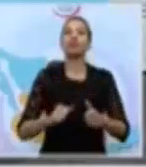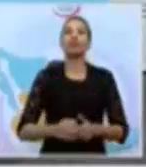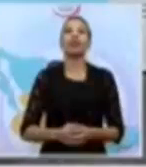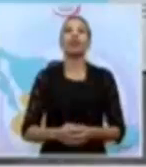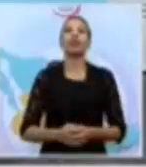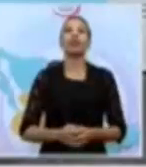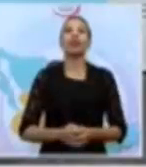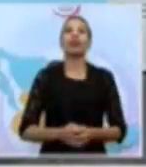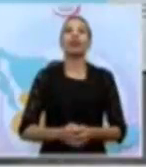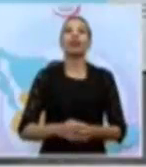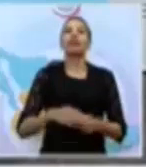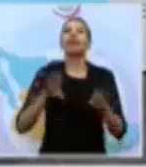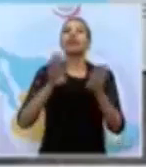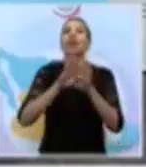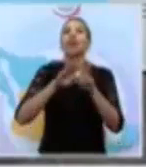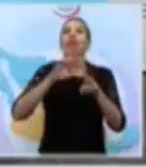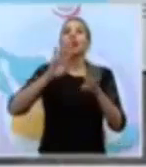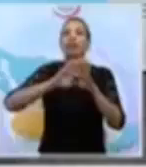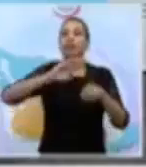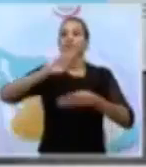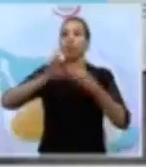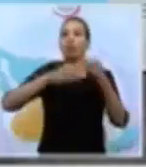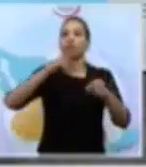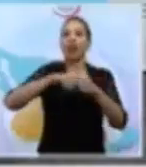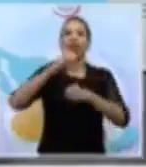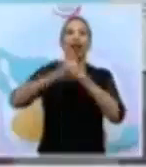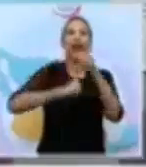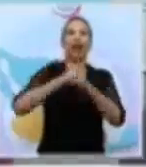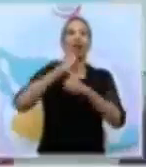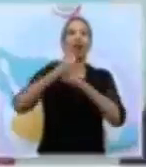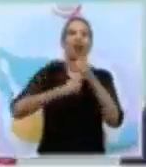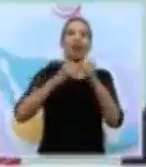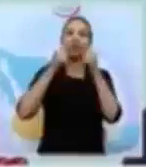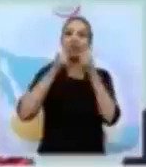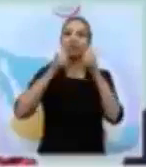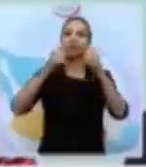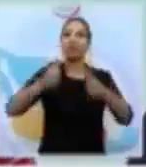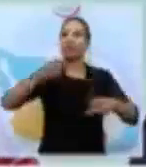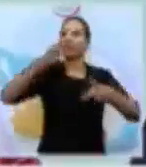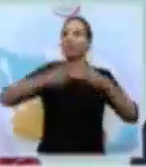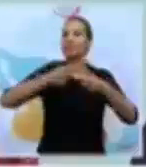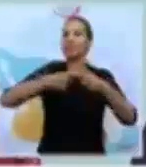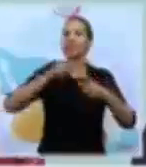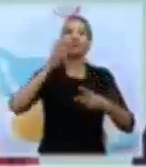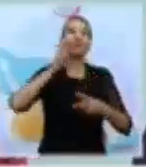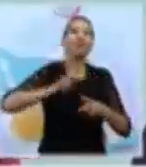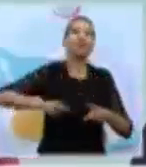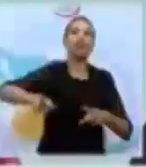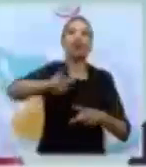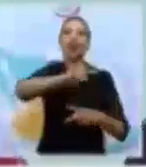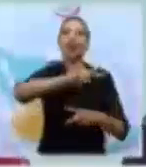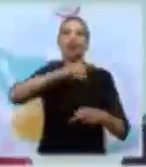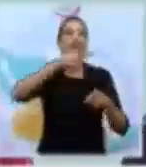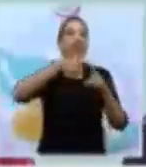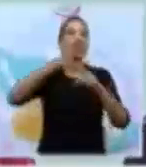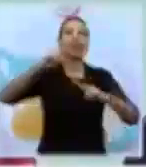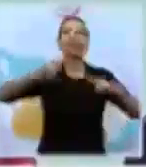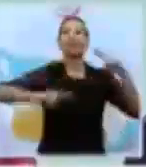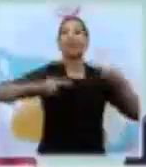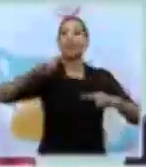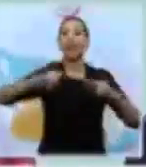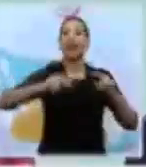la manera como el Banco Mundial por muchos años venía calculando y analizando niveles de